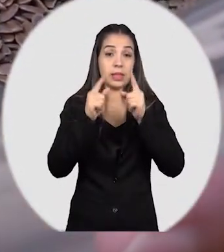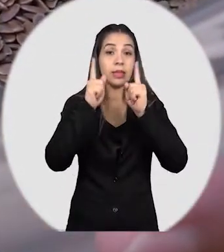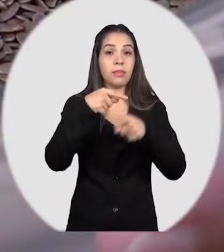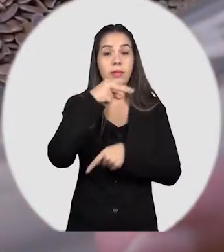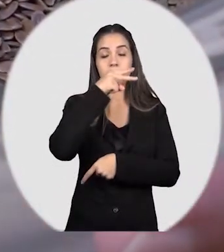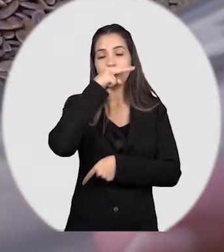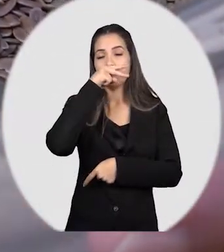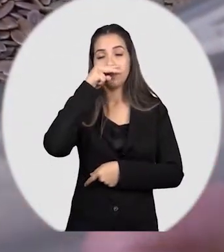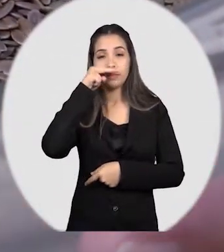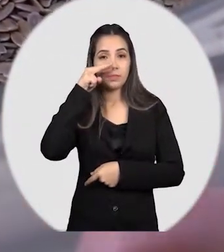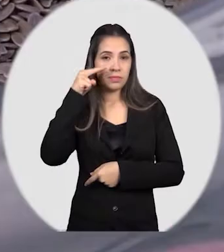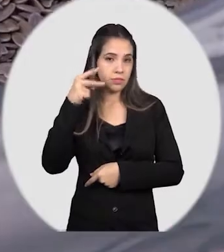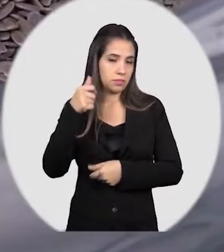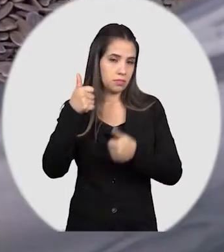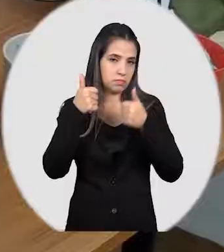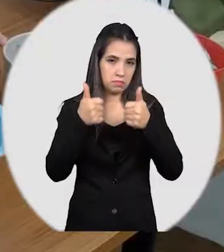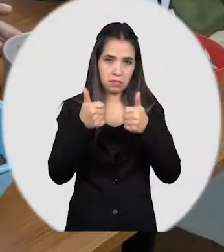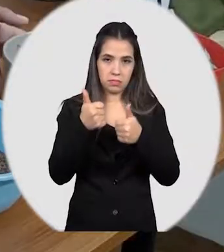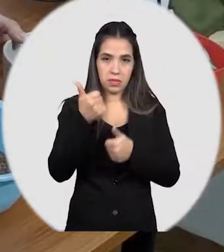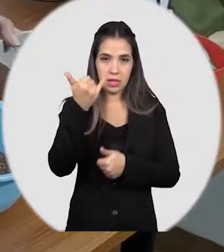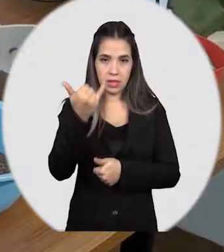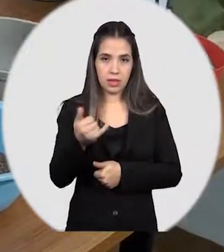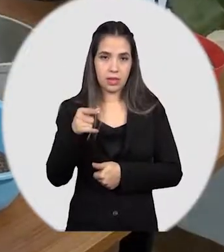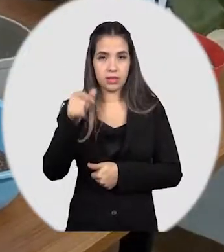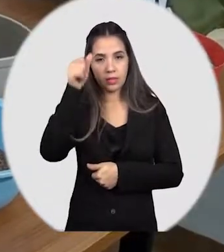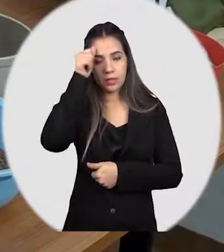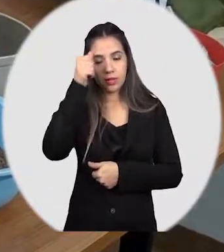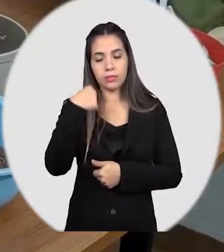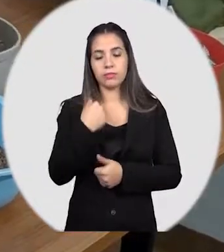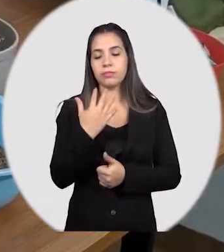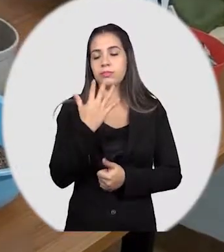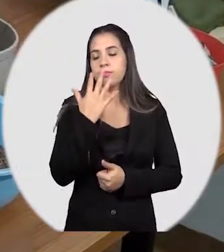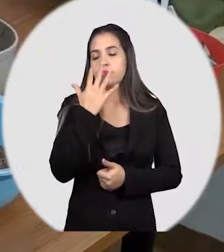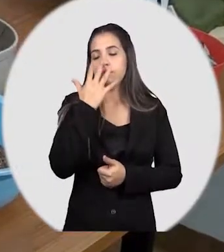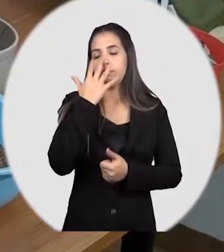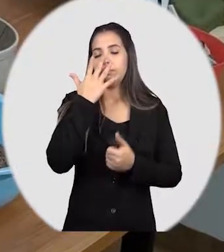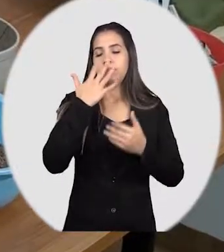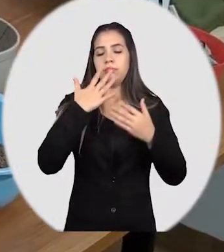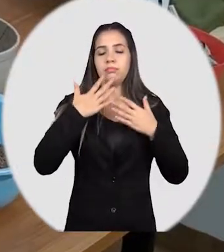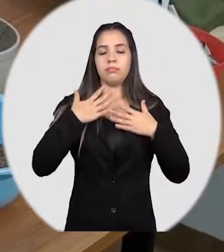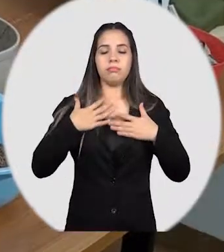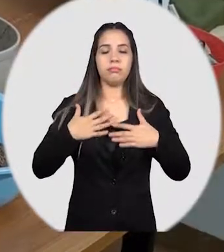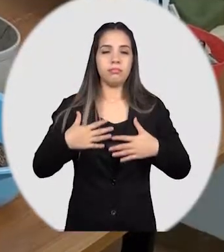más producen el efecto de relajación. También tenemos la manzanilla.